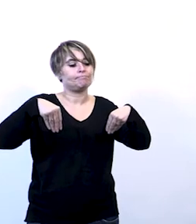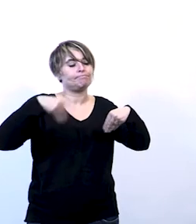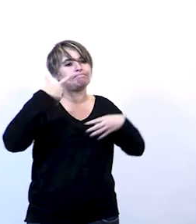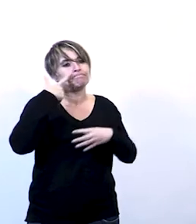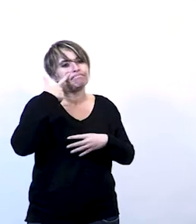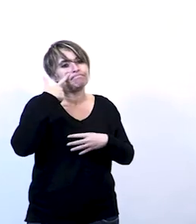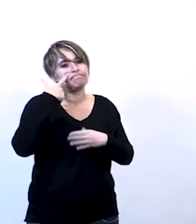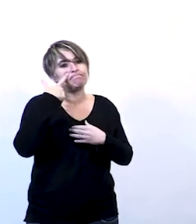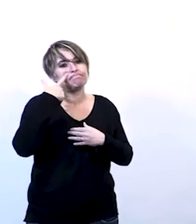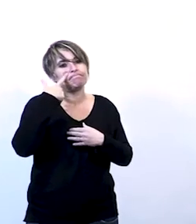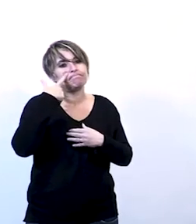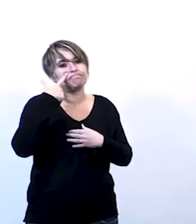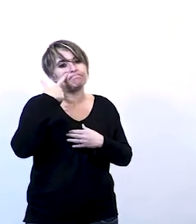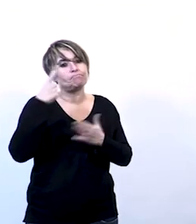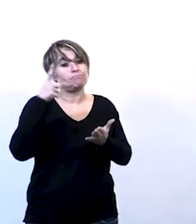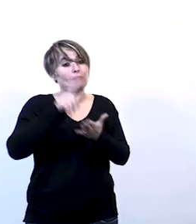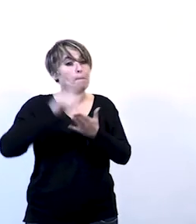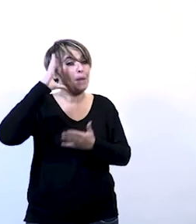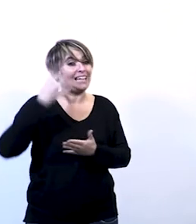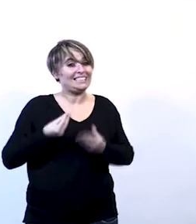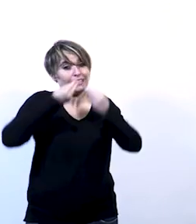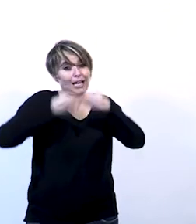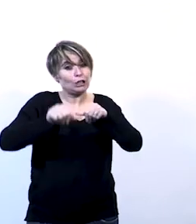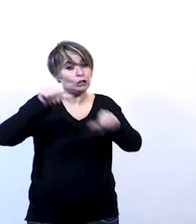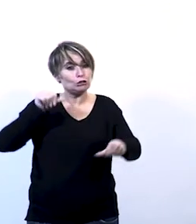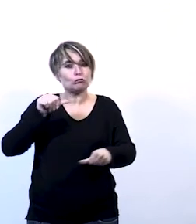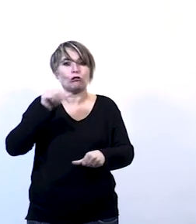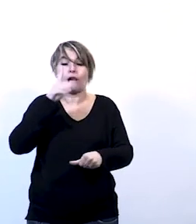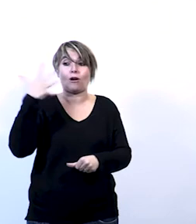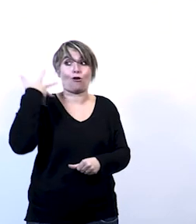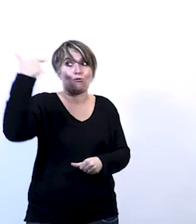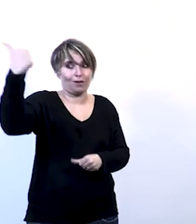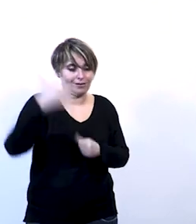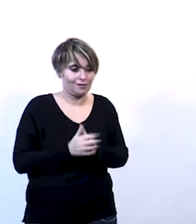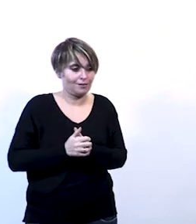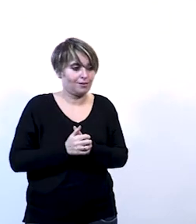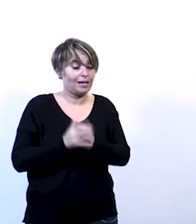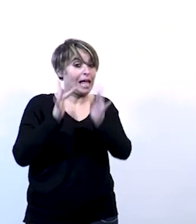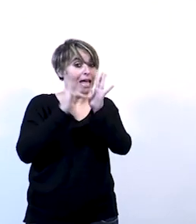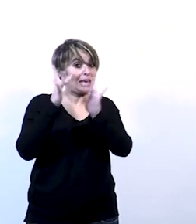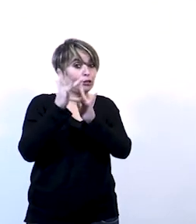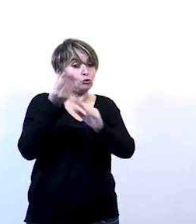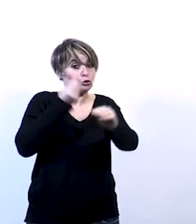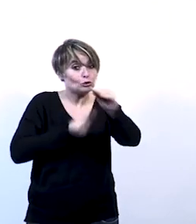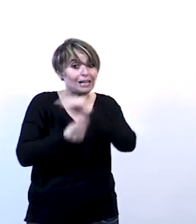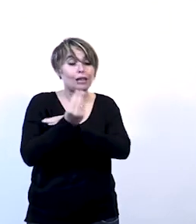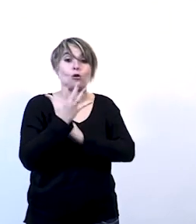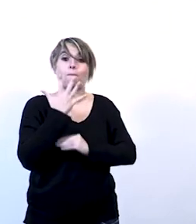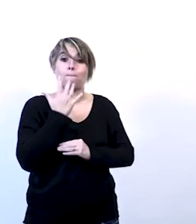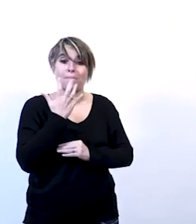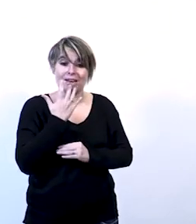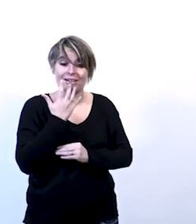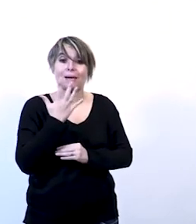quiero recuperar algo de la narrativa palestina en la que se nos está robando. Jesús nació en Belén y Belén